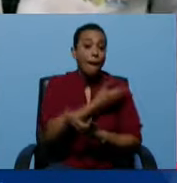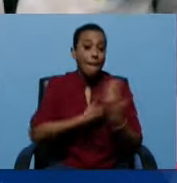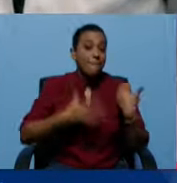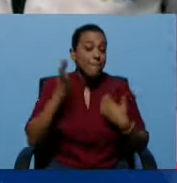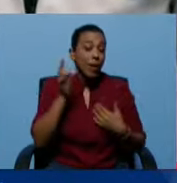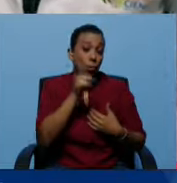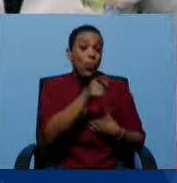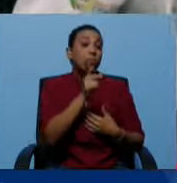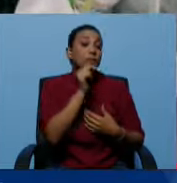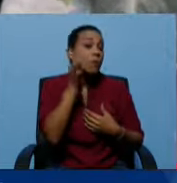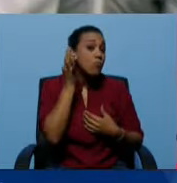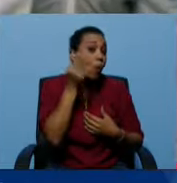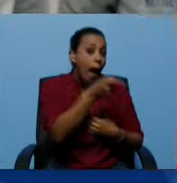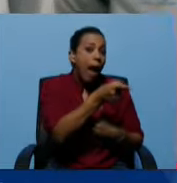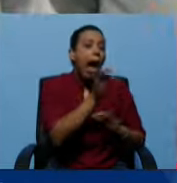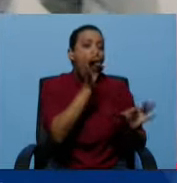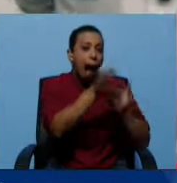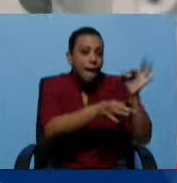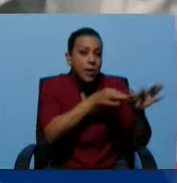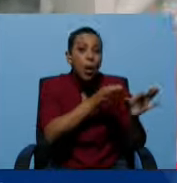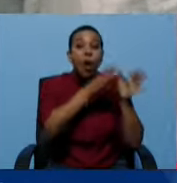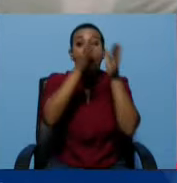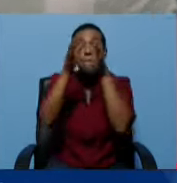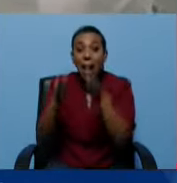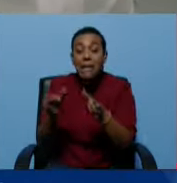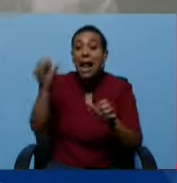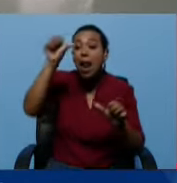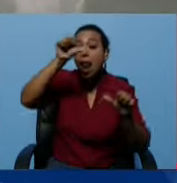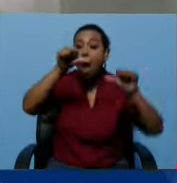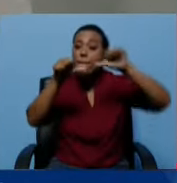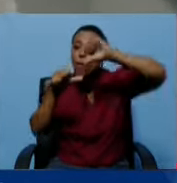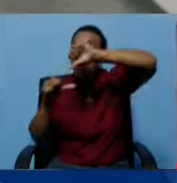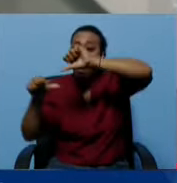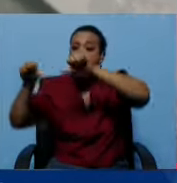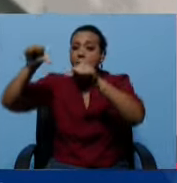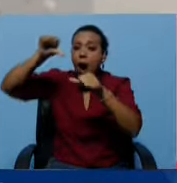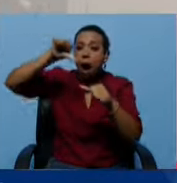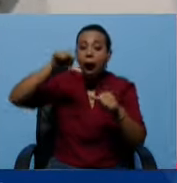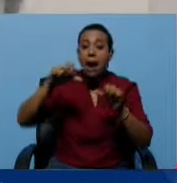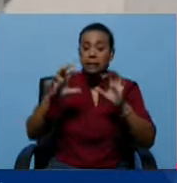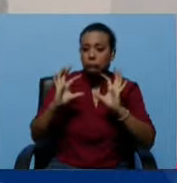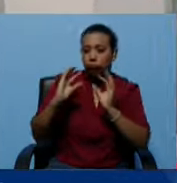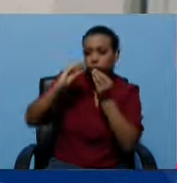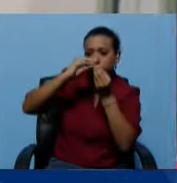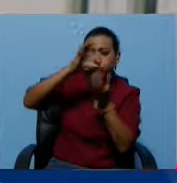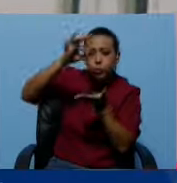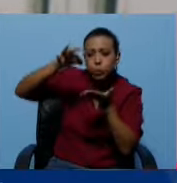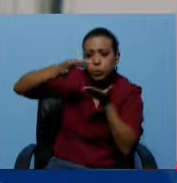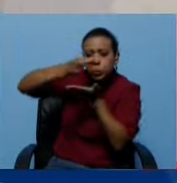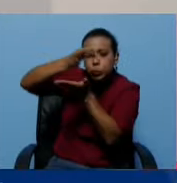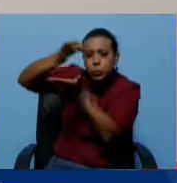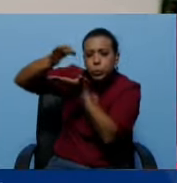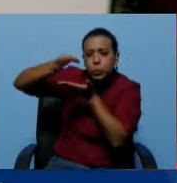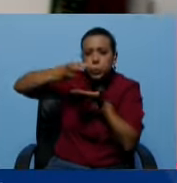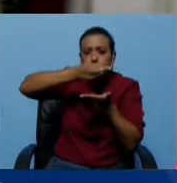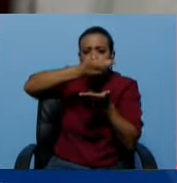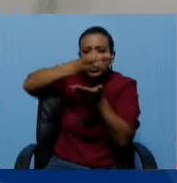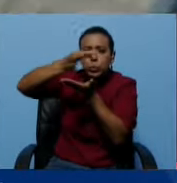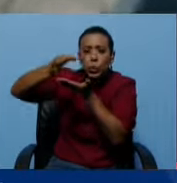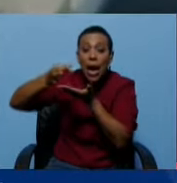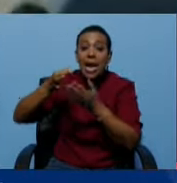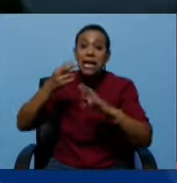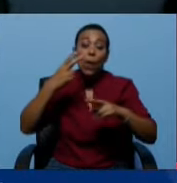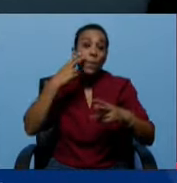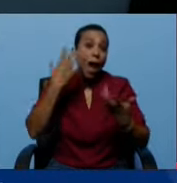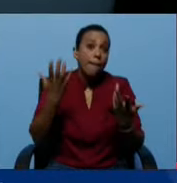Lesbia, luego de este paso vamos al laboratorio de físico-química, microbiología y